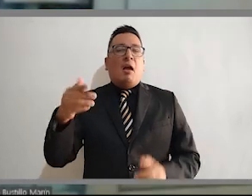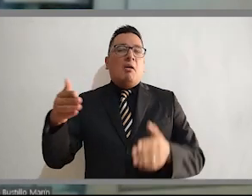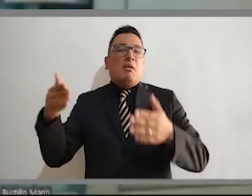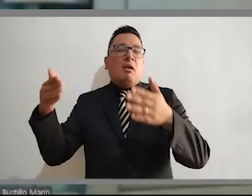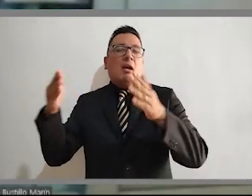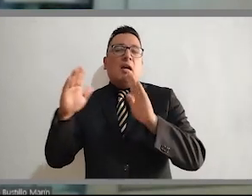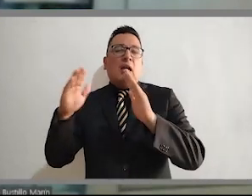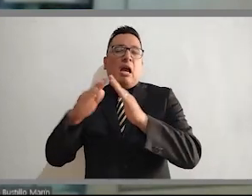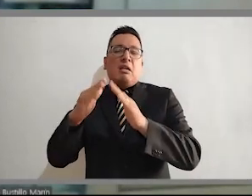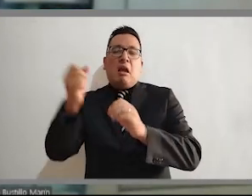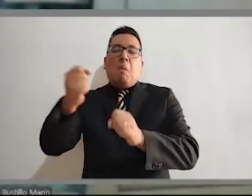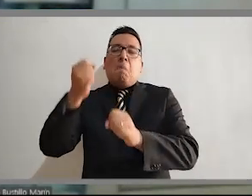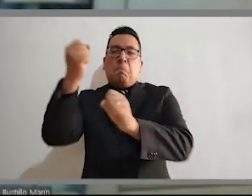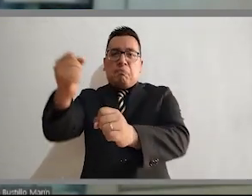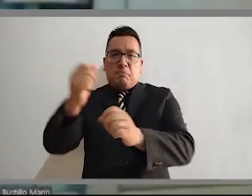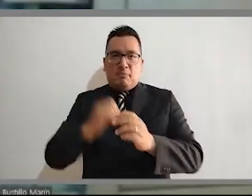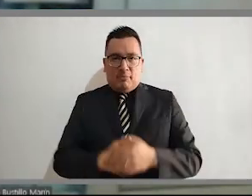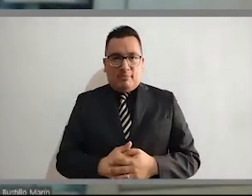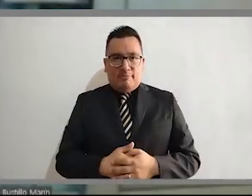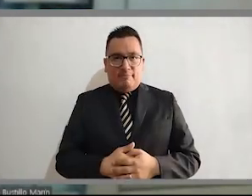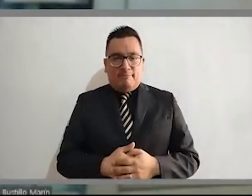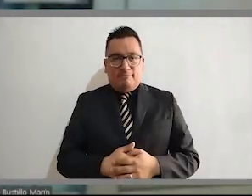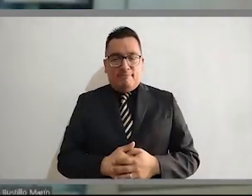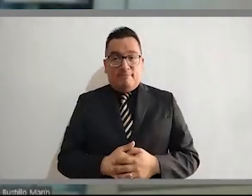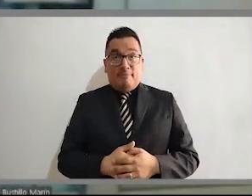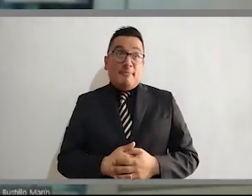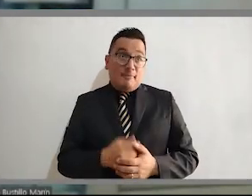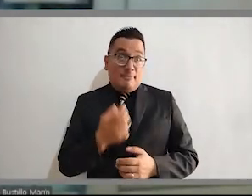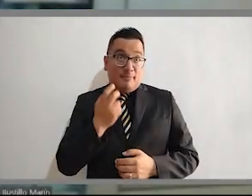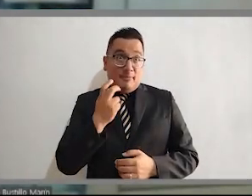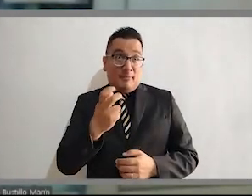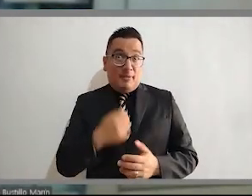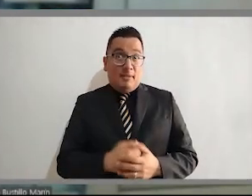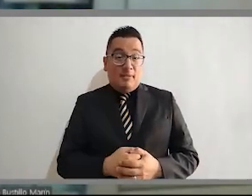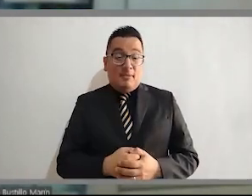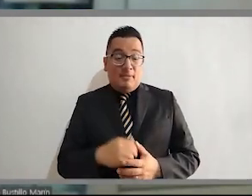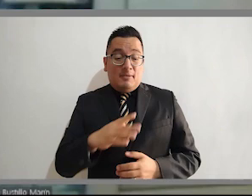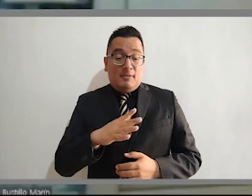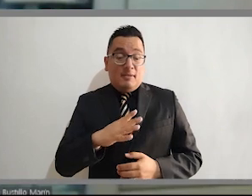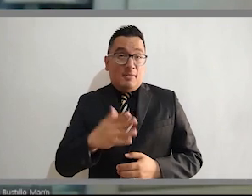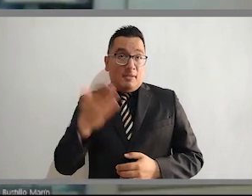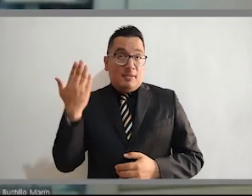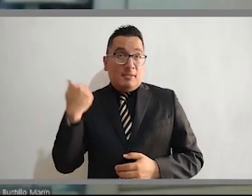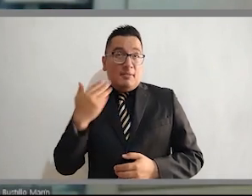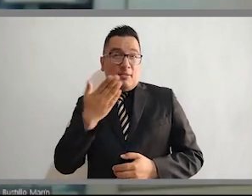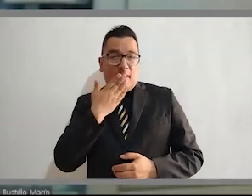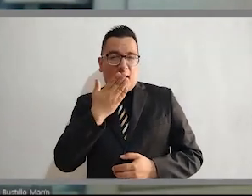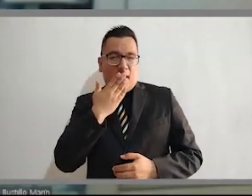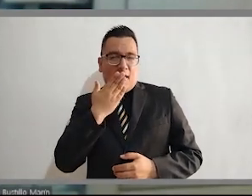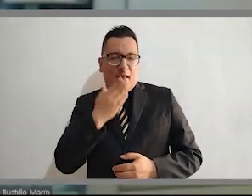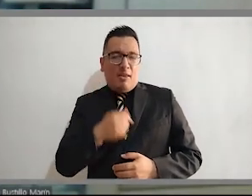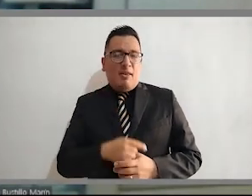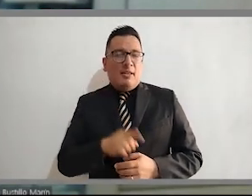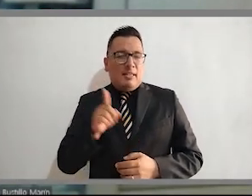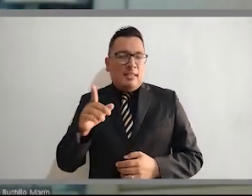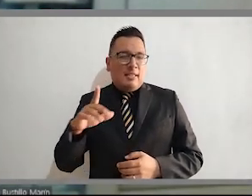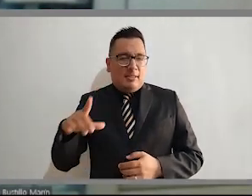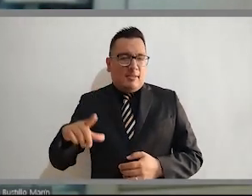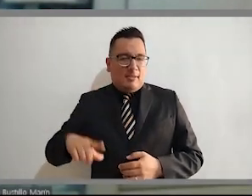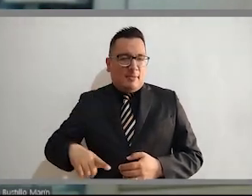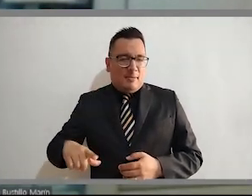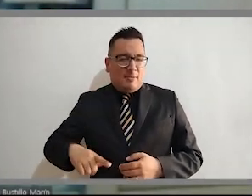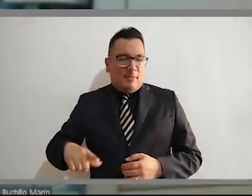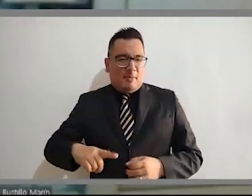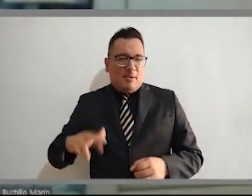cargadas y en el rincón de su casa, ¿no? Ese que fue un caso de la exgobernadora de Sonora. O